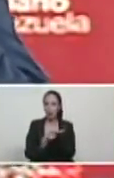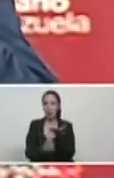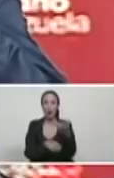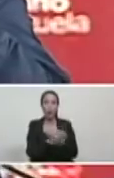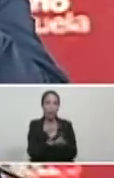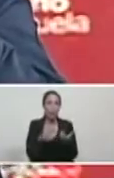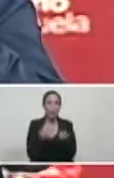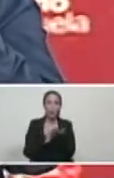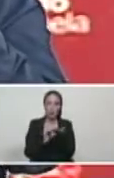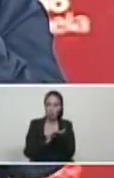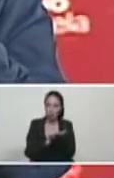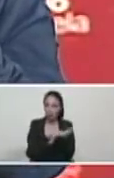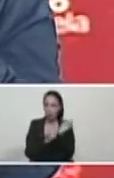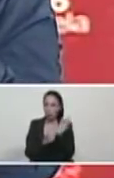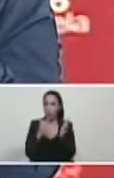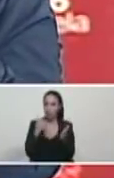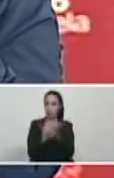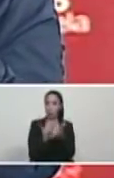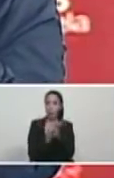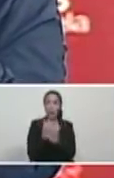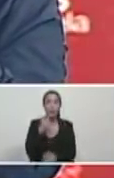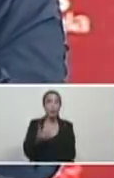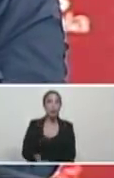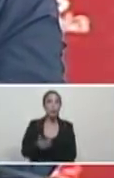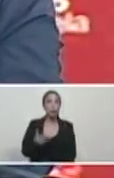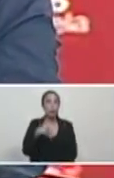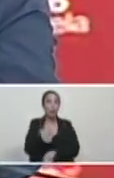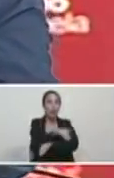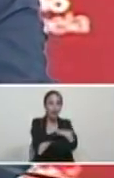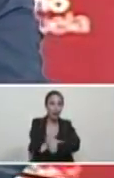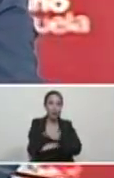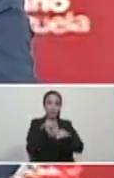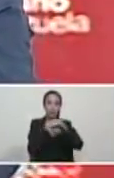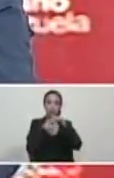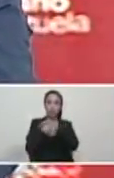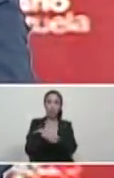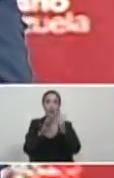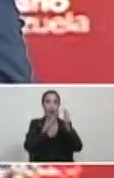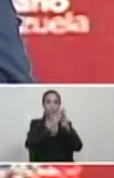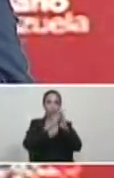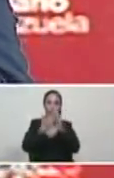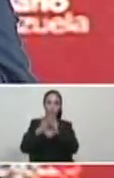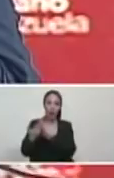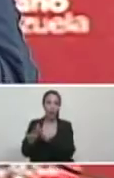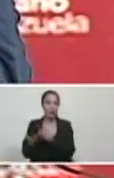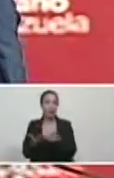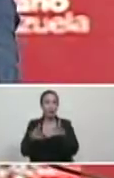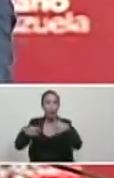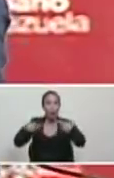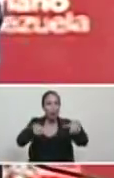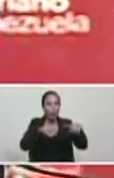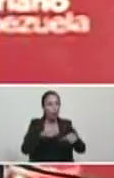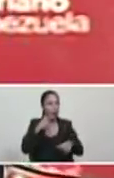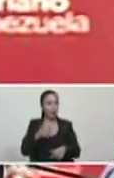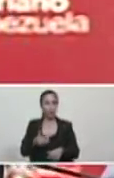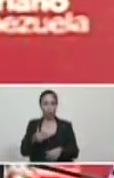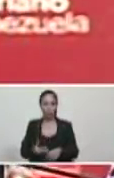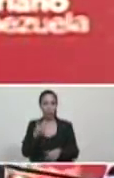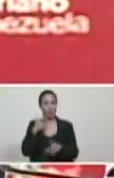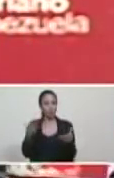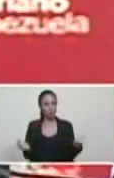que es necesario, calle por calle, comunidad por comunidad, como usted lo ha expresado, cuadra por cuadra, en primer